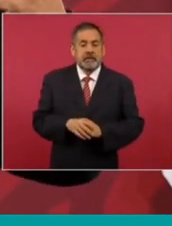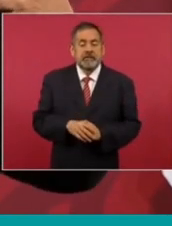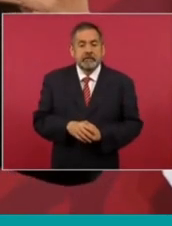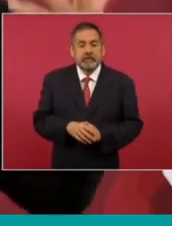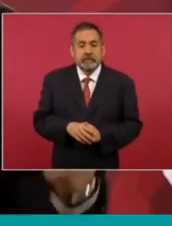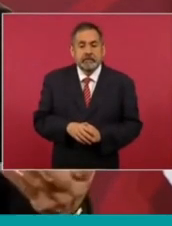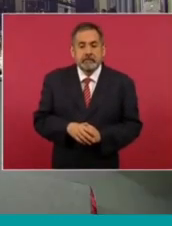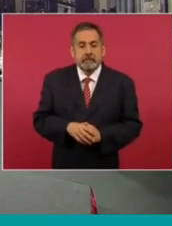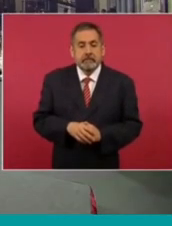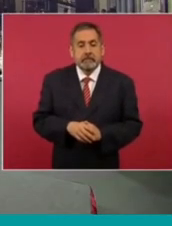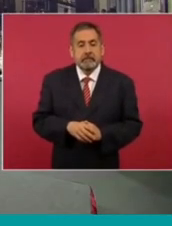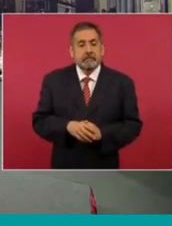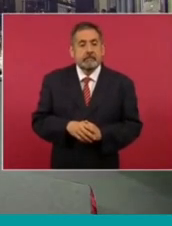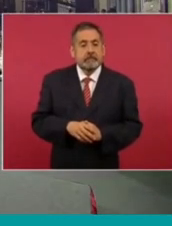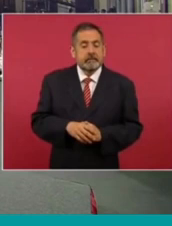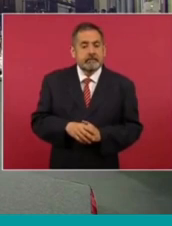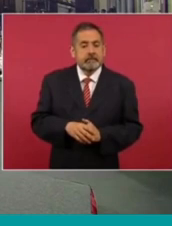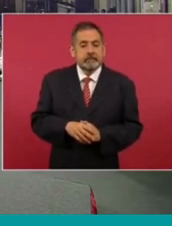cada vez